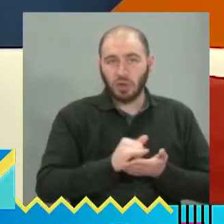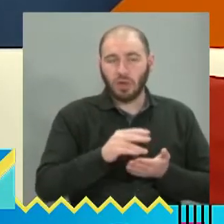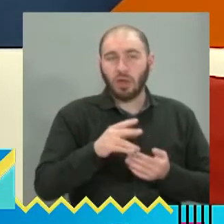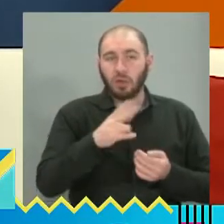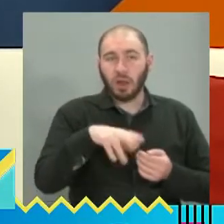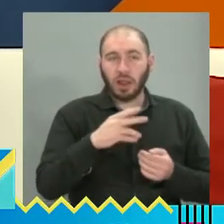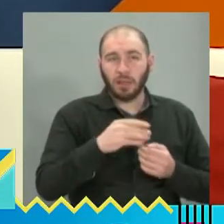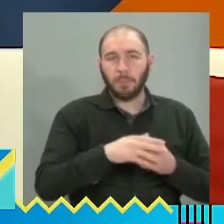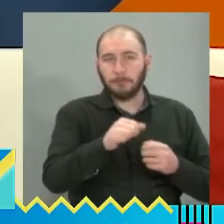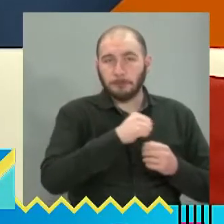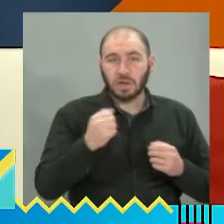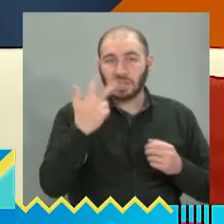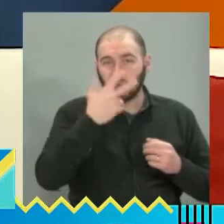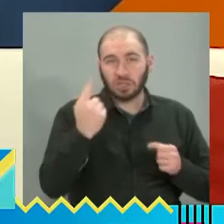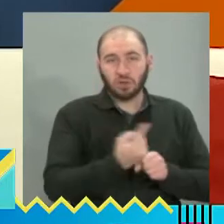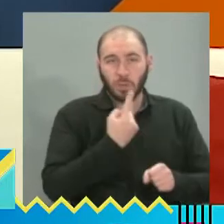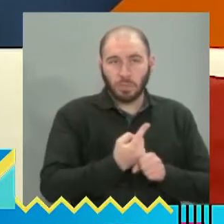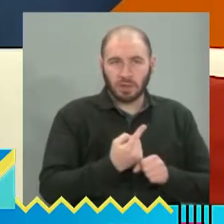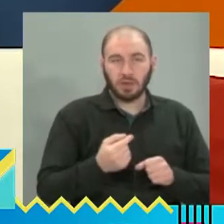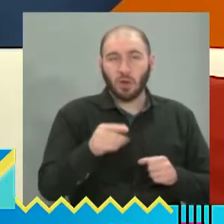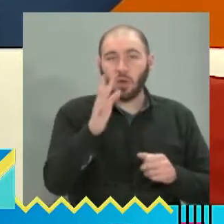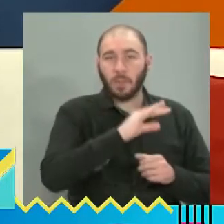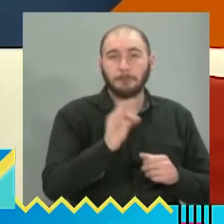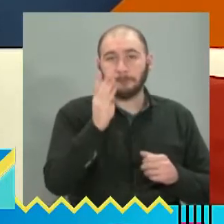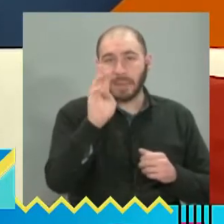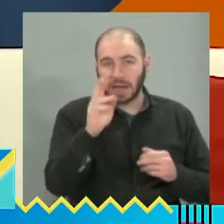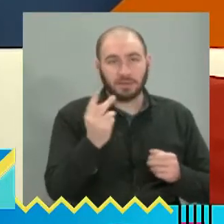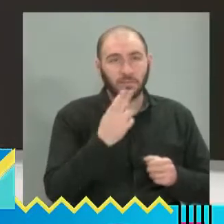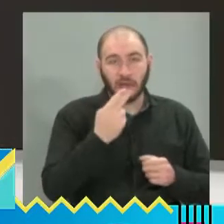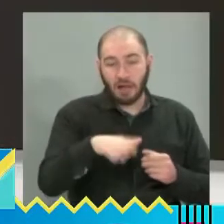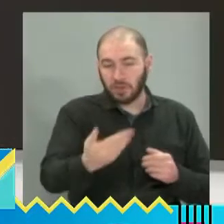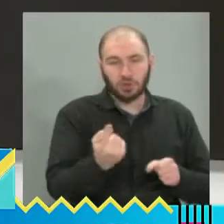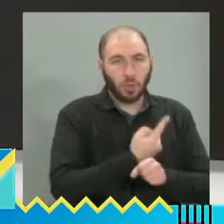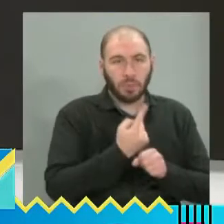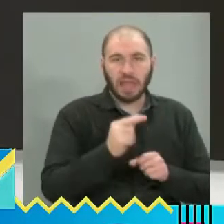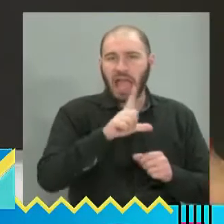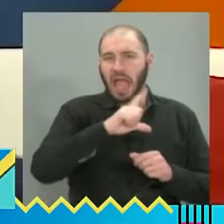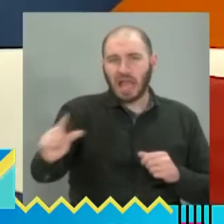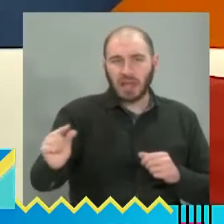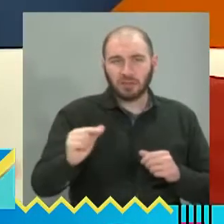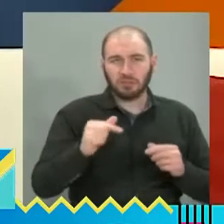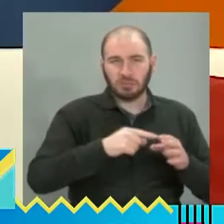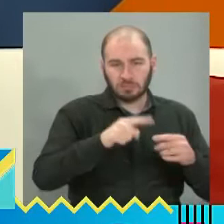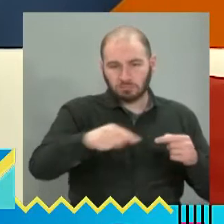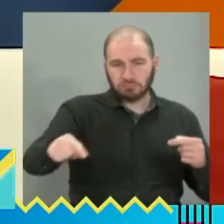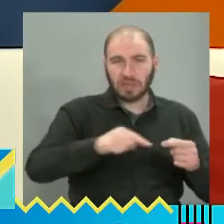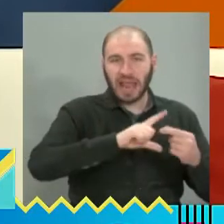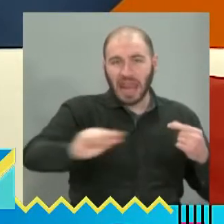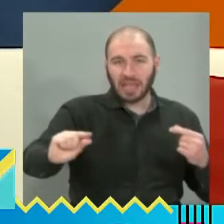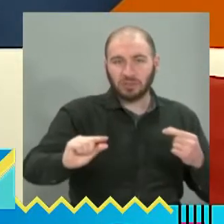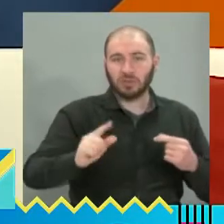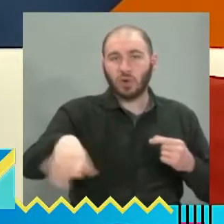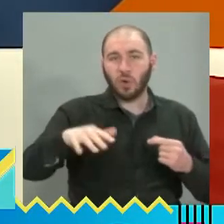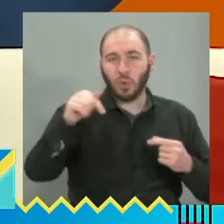en las puertas de los hoteles, ni siquiera en las puertas de los bares, ni siquiera afuera. Tiene que estar alejado de determinada cantidad de pies